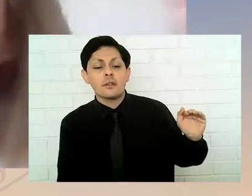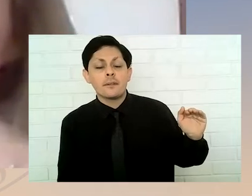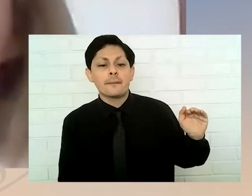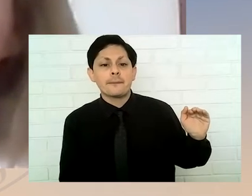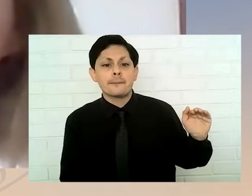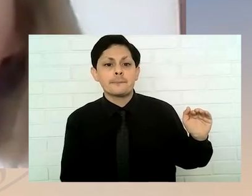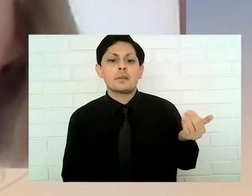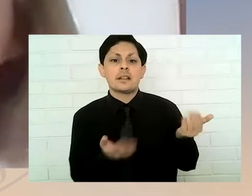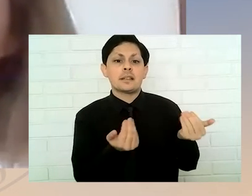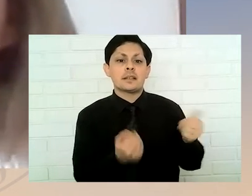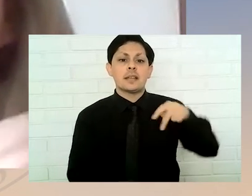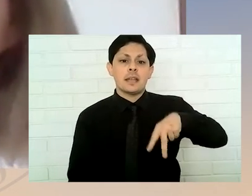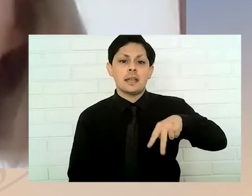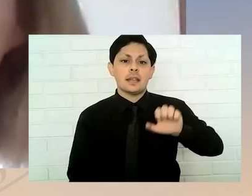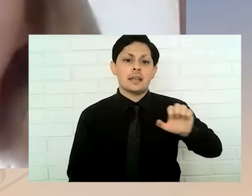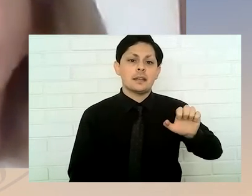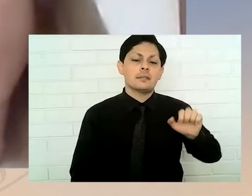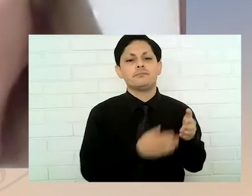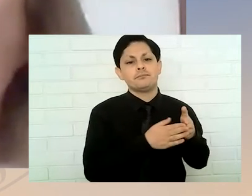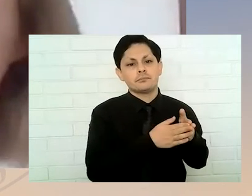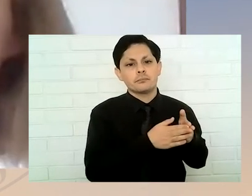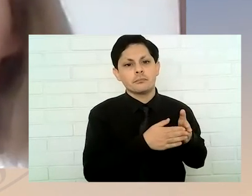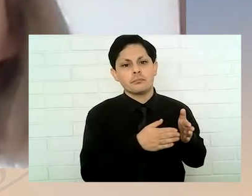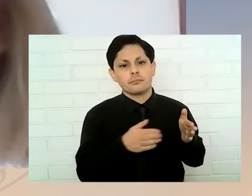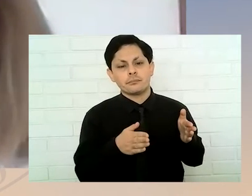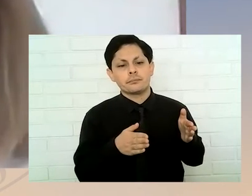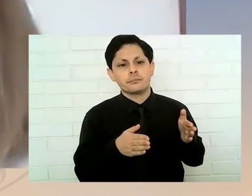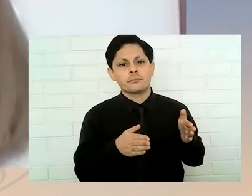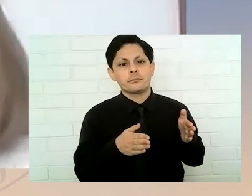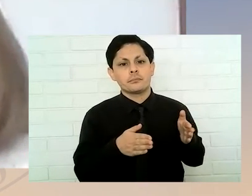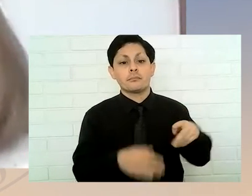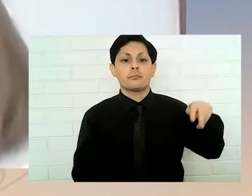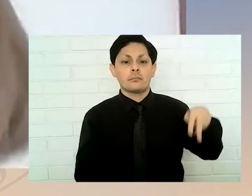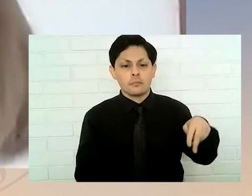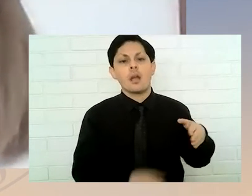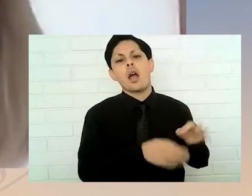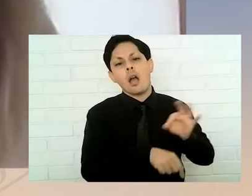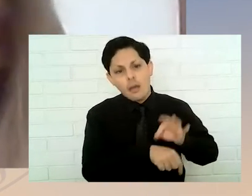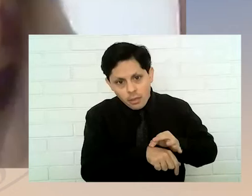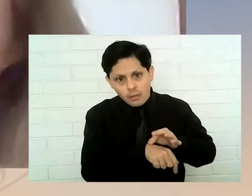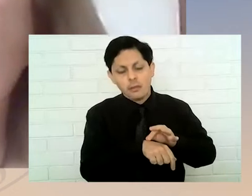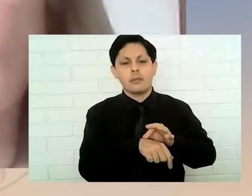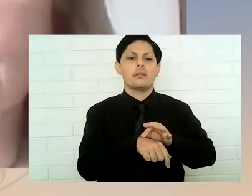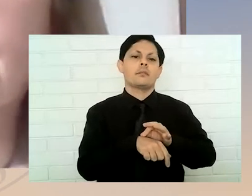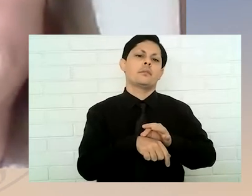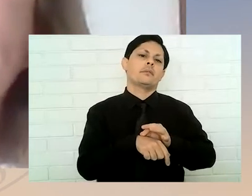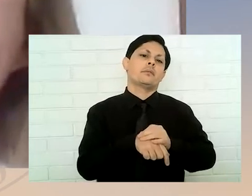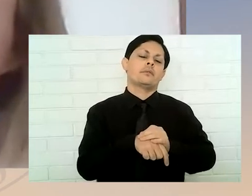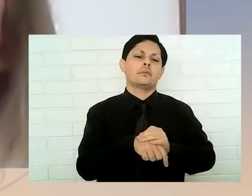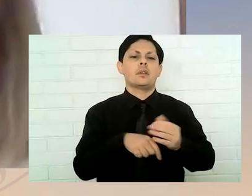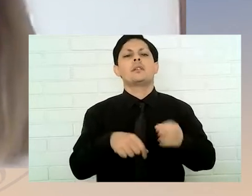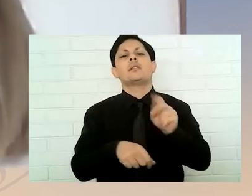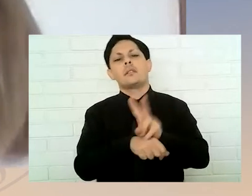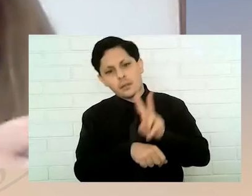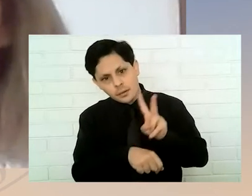con necesidad educativa transitoria, como se llama, ¿ya? Tenga que pasar por médico, además de profesor de educación